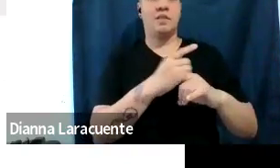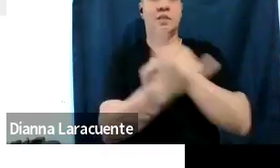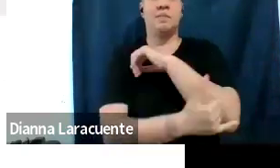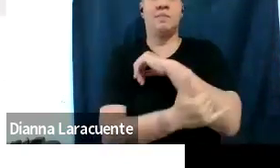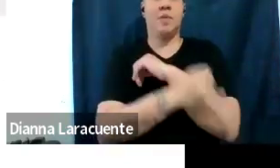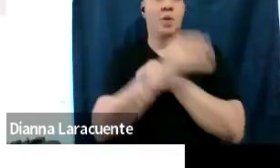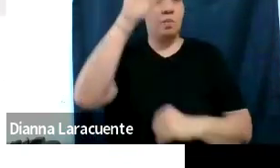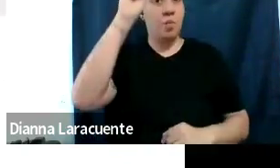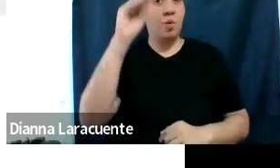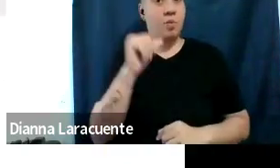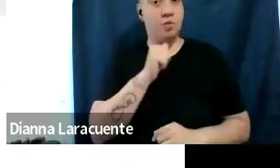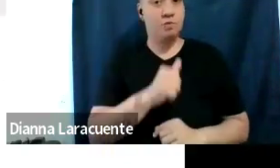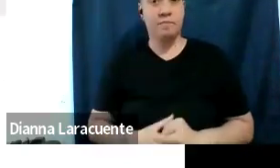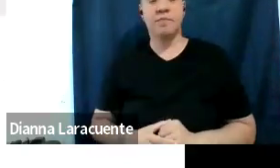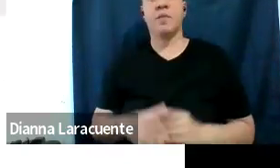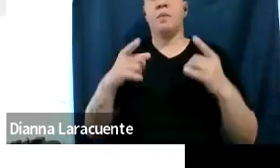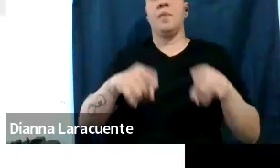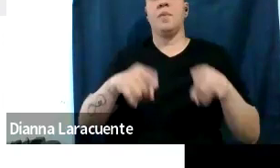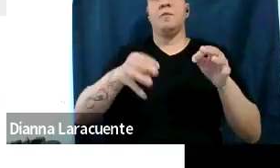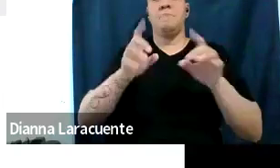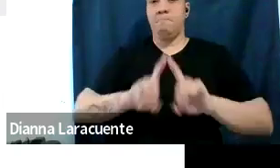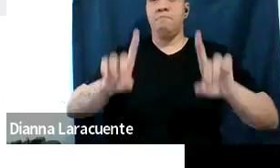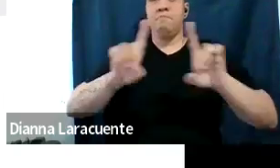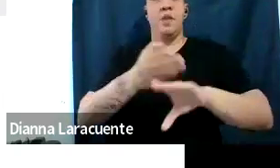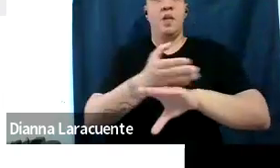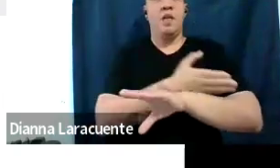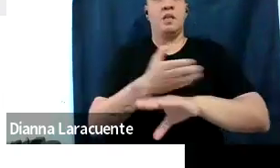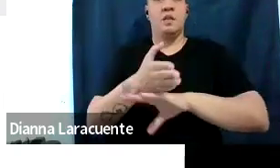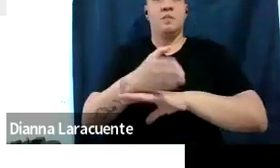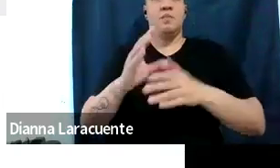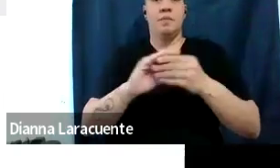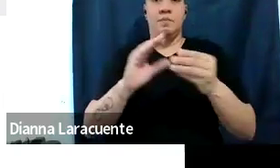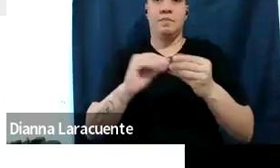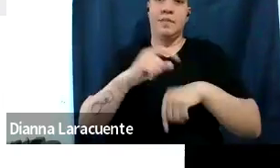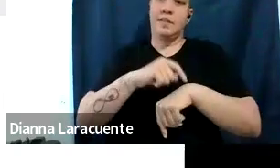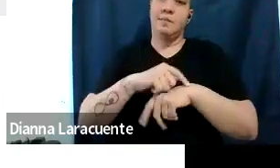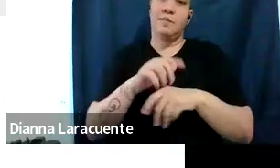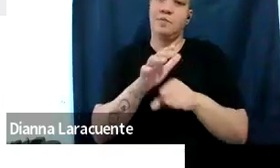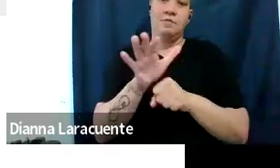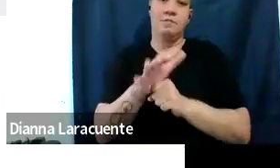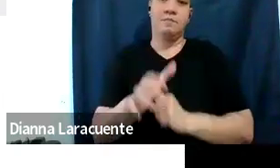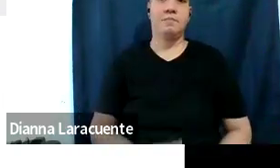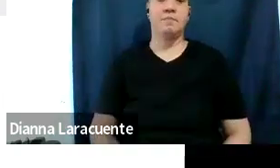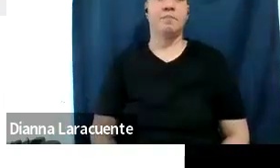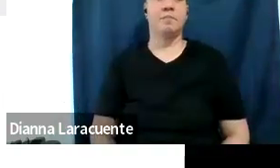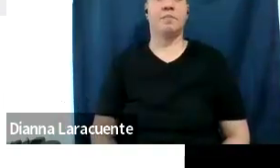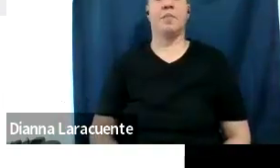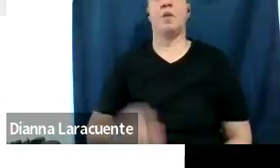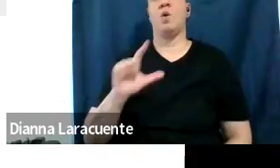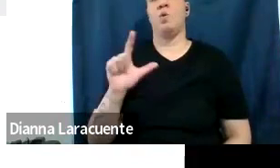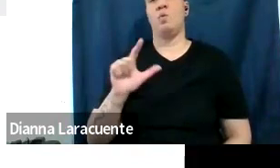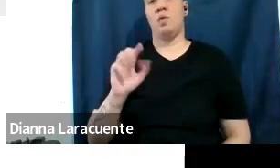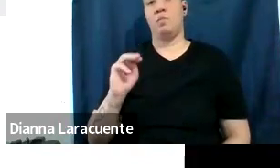pasó en ese juicio es digno antes y después de contarlo, pero no da tiempo. Muñoz Rivera